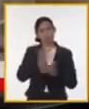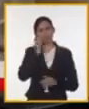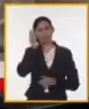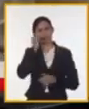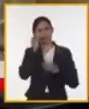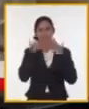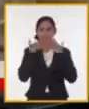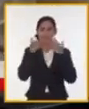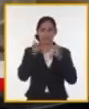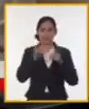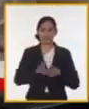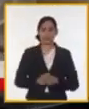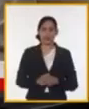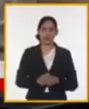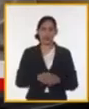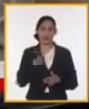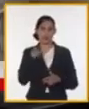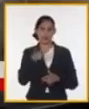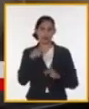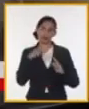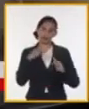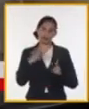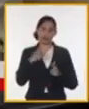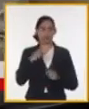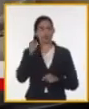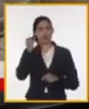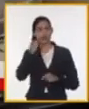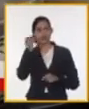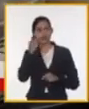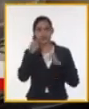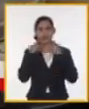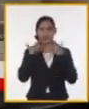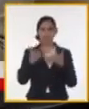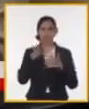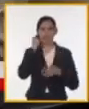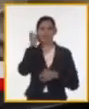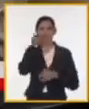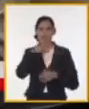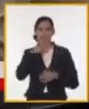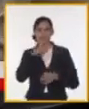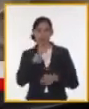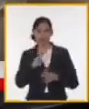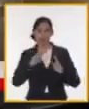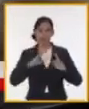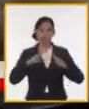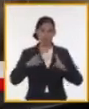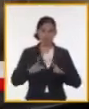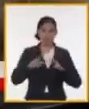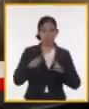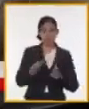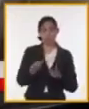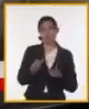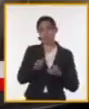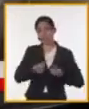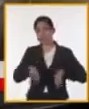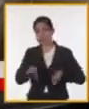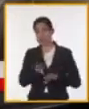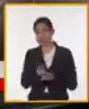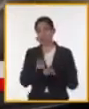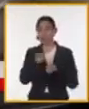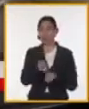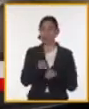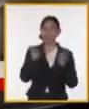coincidimos en que se logra en la etapa una mayor articulación de las fuerzas revolucionarias tanto en el espacio físico como en el espacio